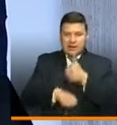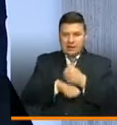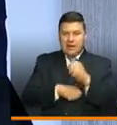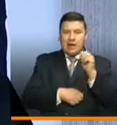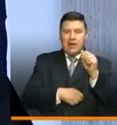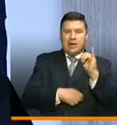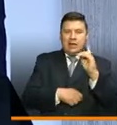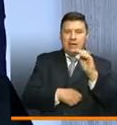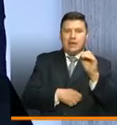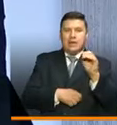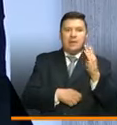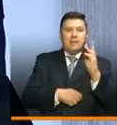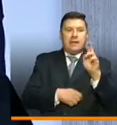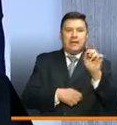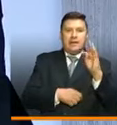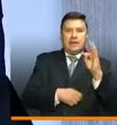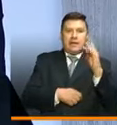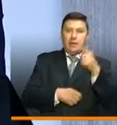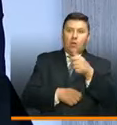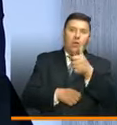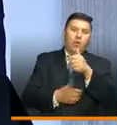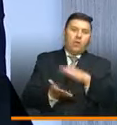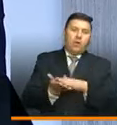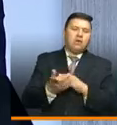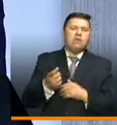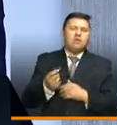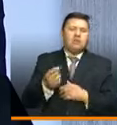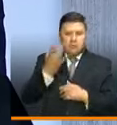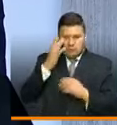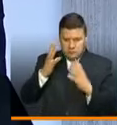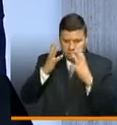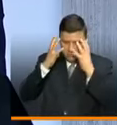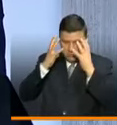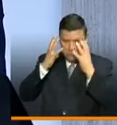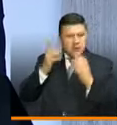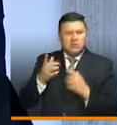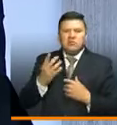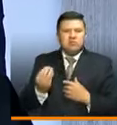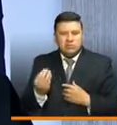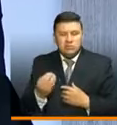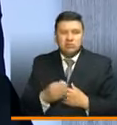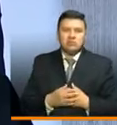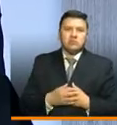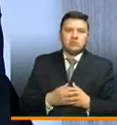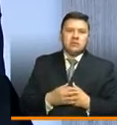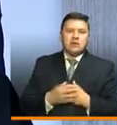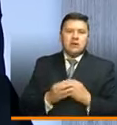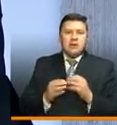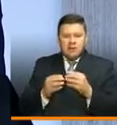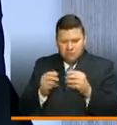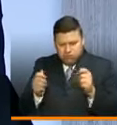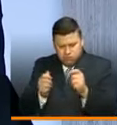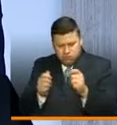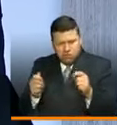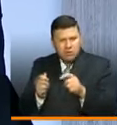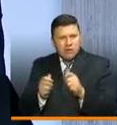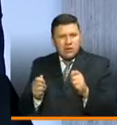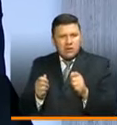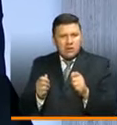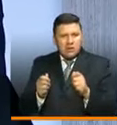EAN, Brigitte, valoró muchísimo, y es precisamente que se ha hecho con un material que es un